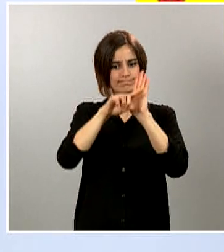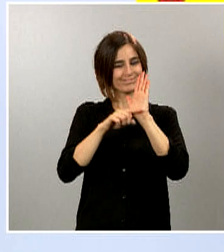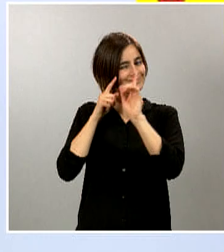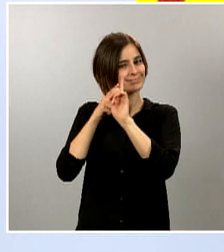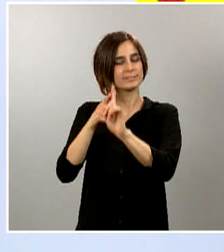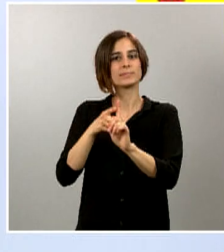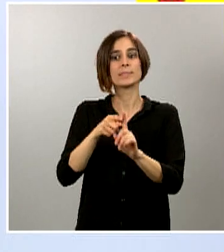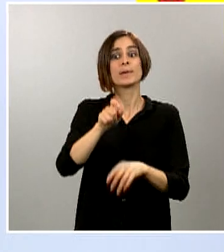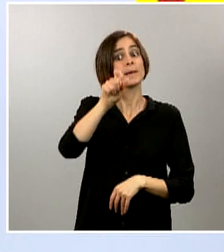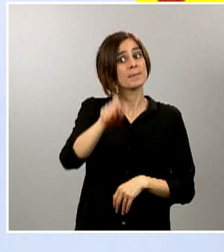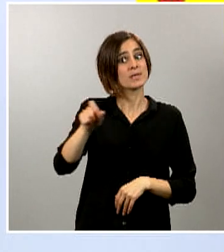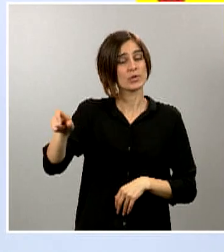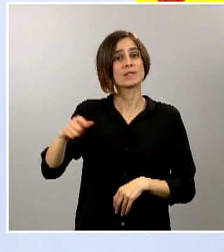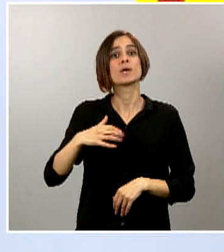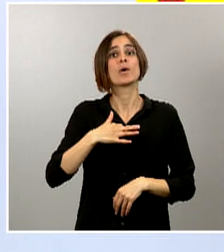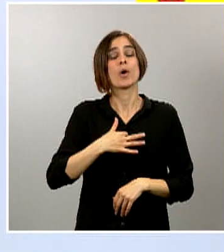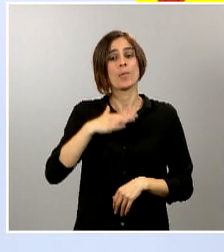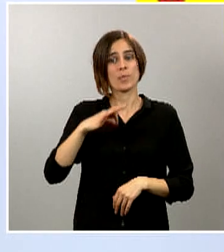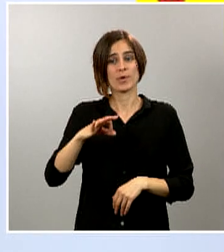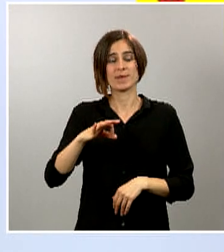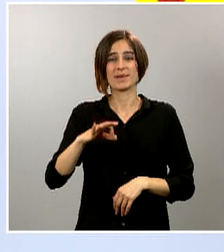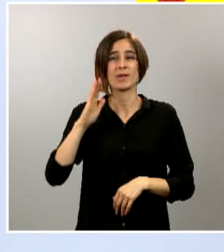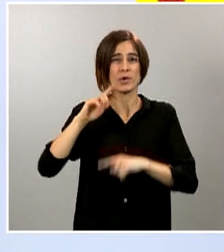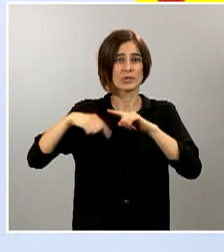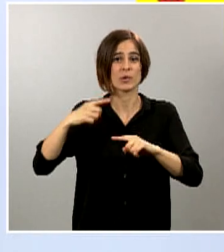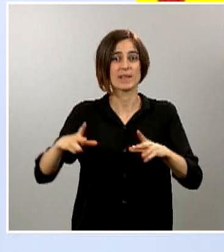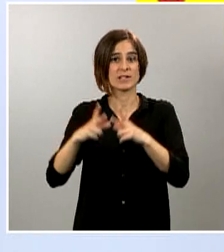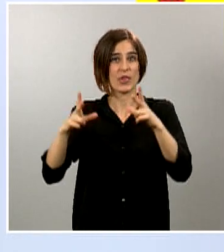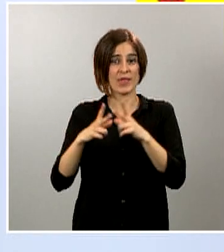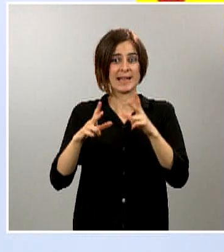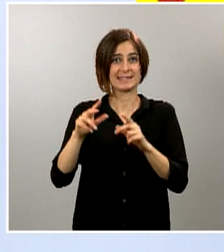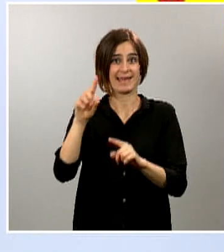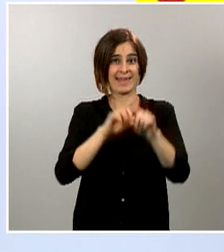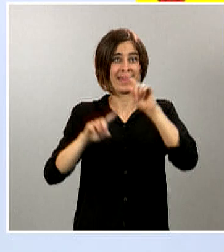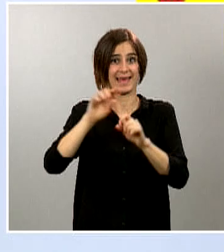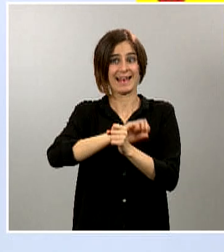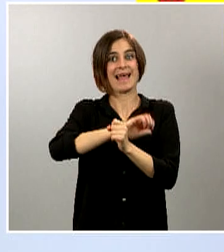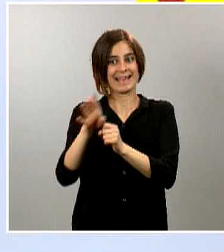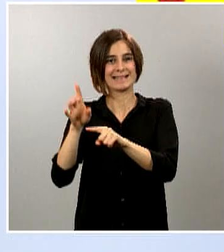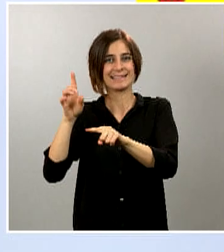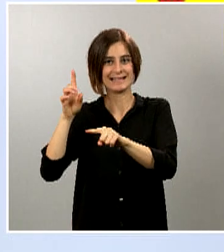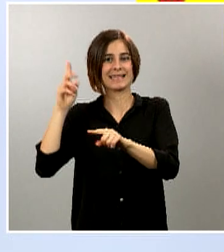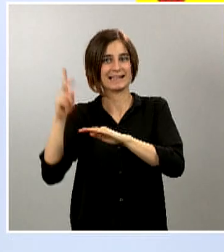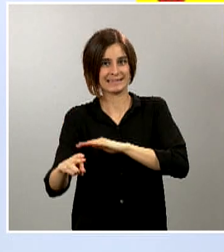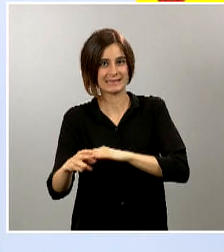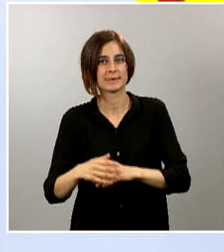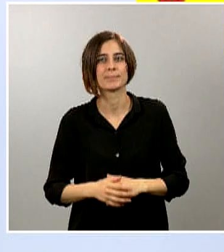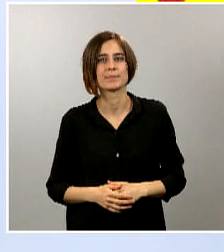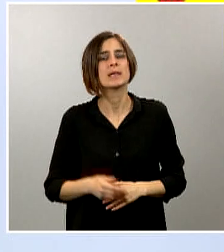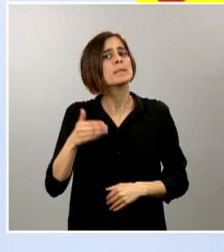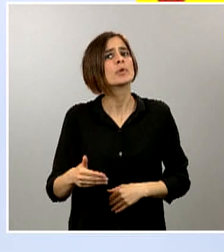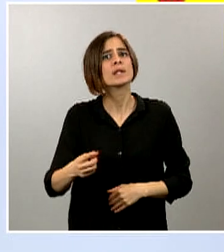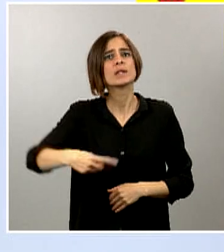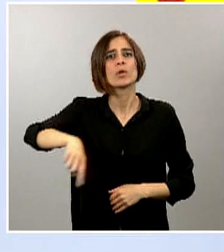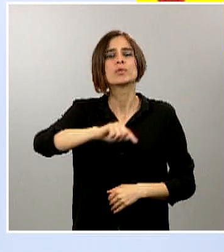pueden sufrir los efectos sociales de esta pandemia. Es importante que todos seamos conscientes de cuáles son las